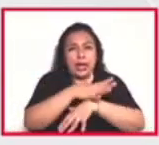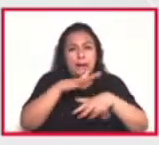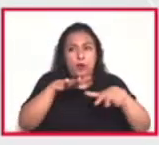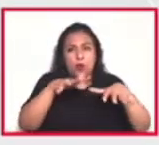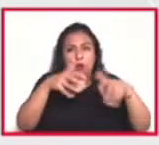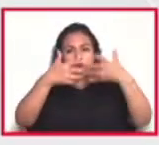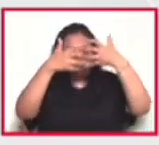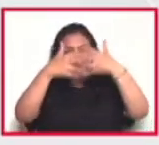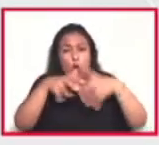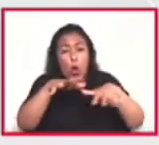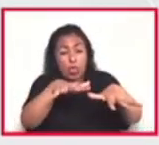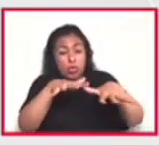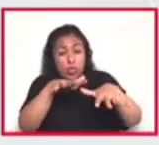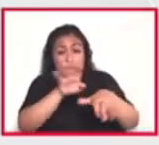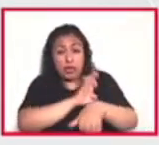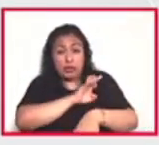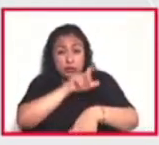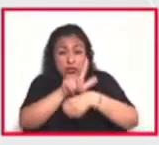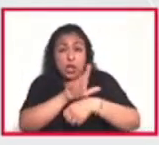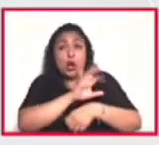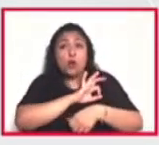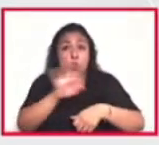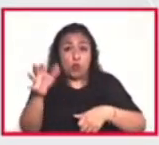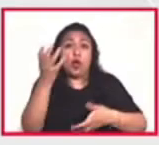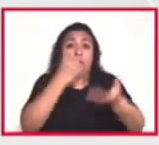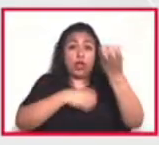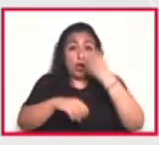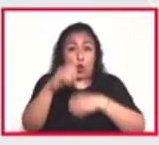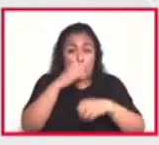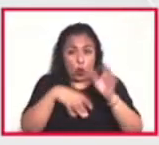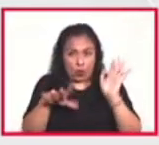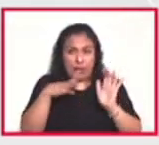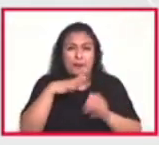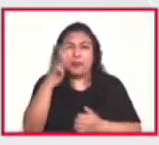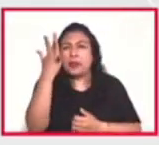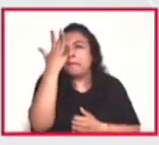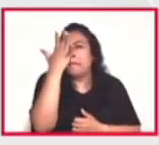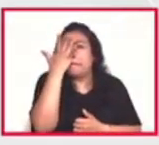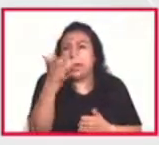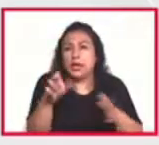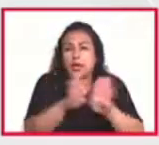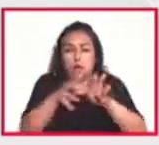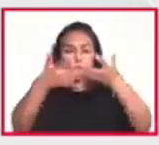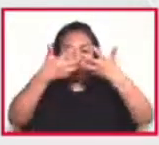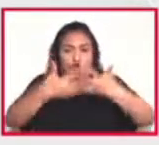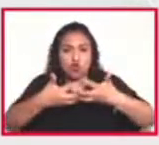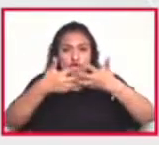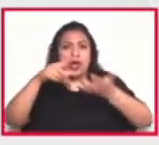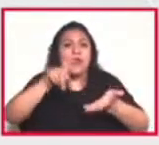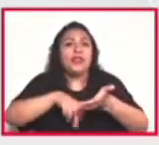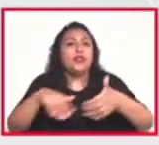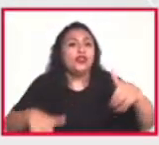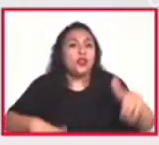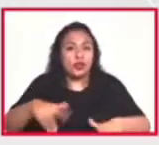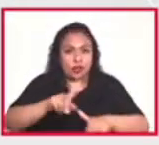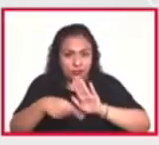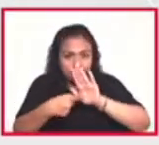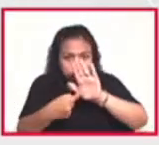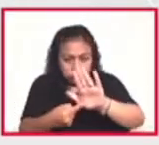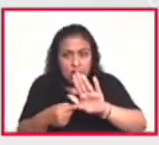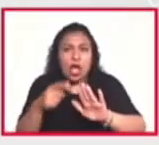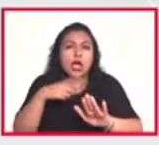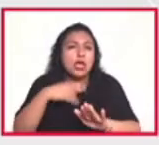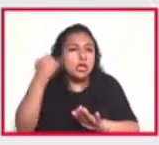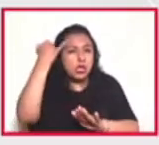efectos especiales que hacen posible una puesta en escena, la magia del mecanismo teatral. Nacido con el propósito